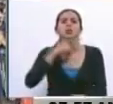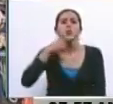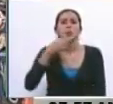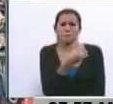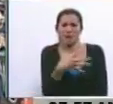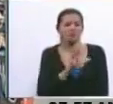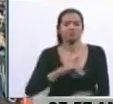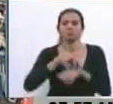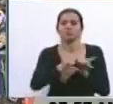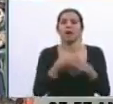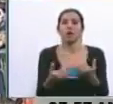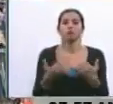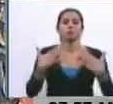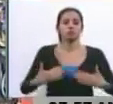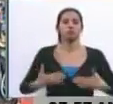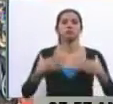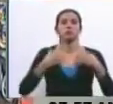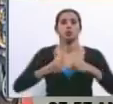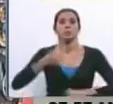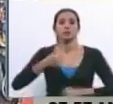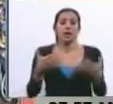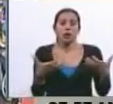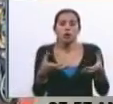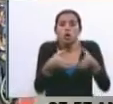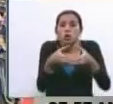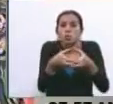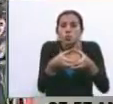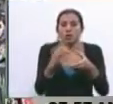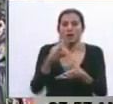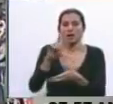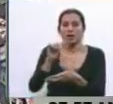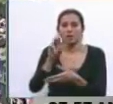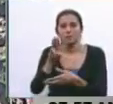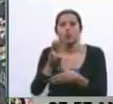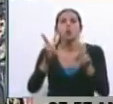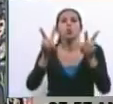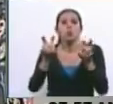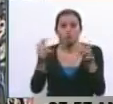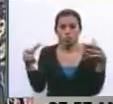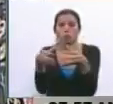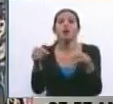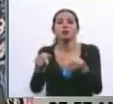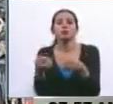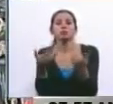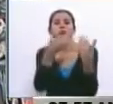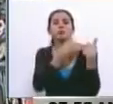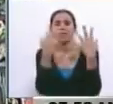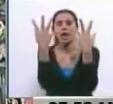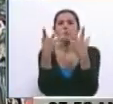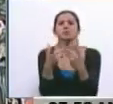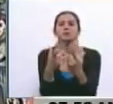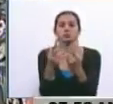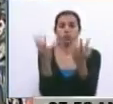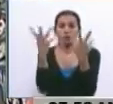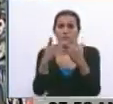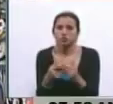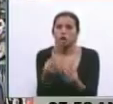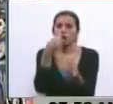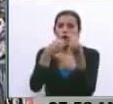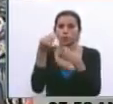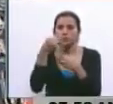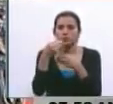son la nueva organización que hace la administración de ese recurso, los